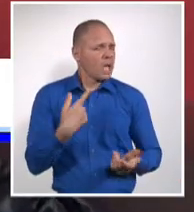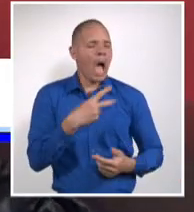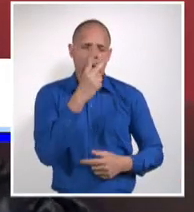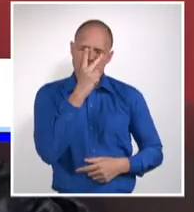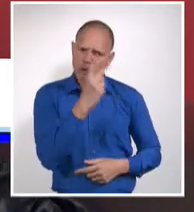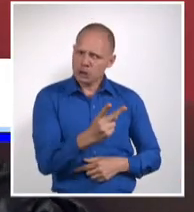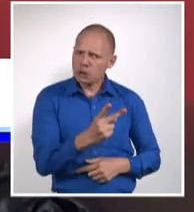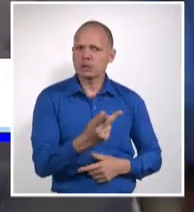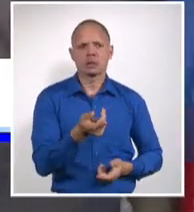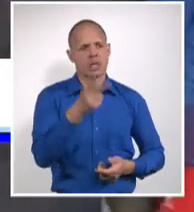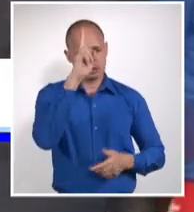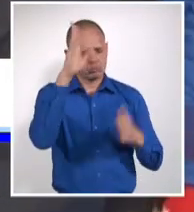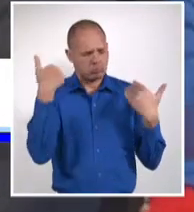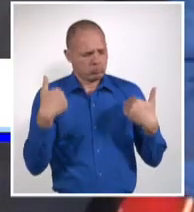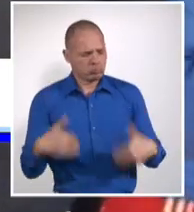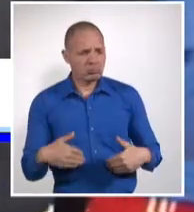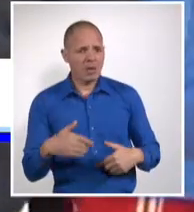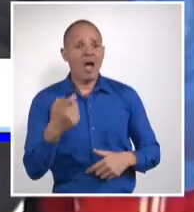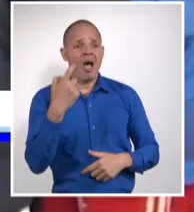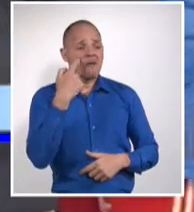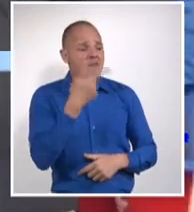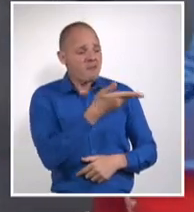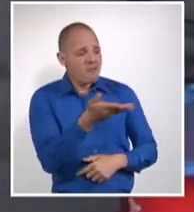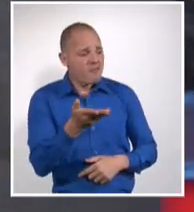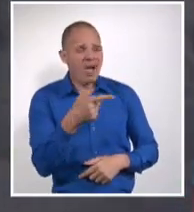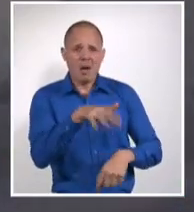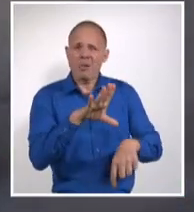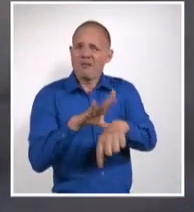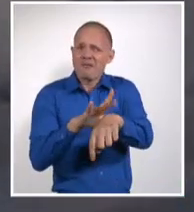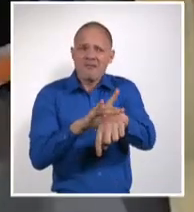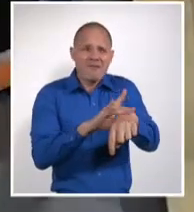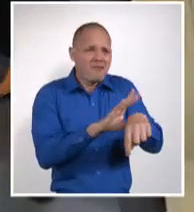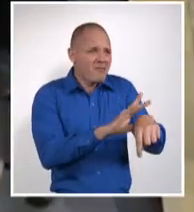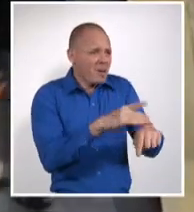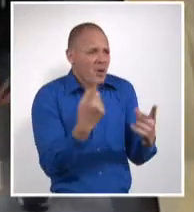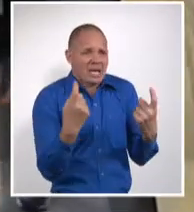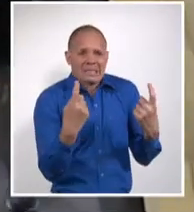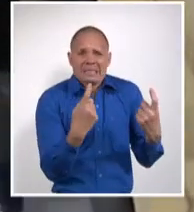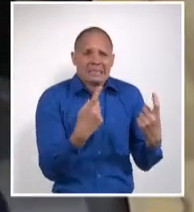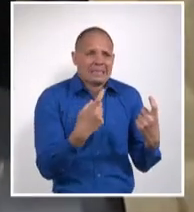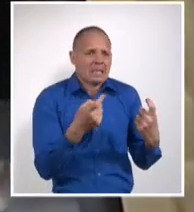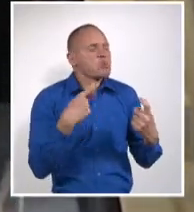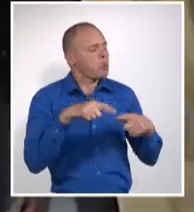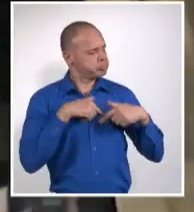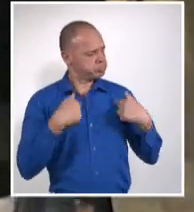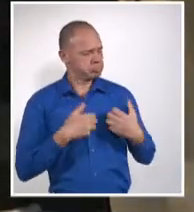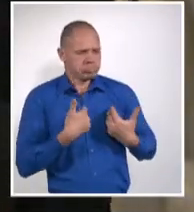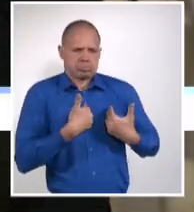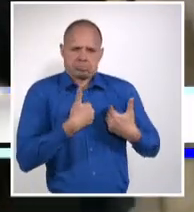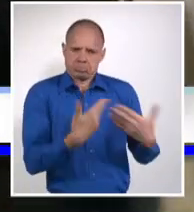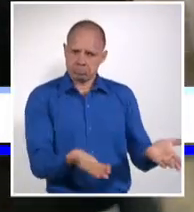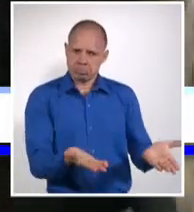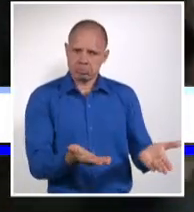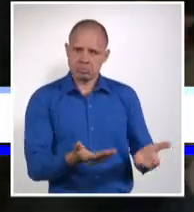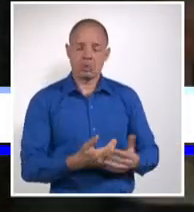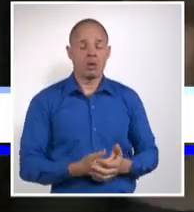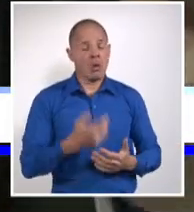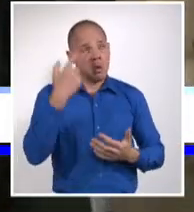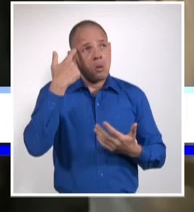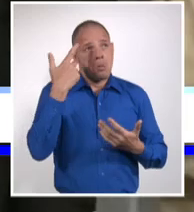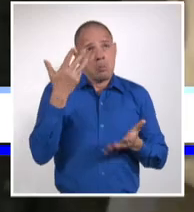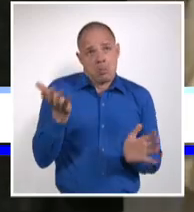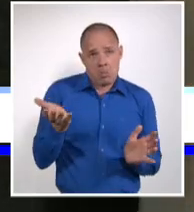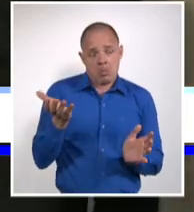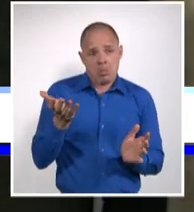pensamos es que es un pueblo necesitado que necesita ayuda y nosotros se la queremos brindar de esta forma yo creo que